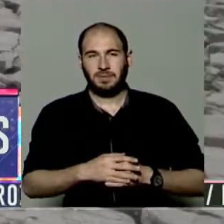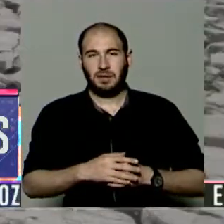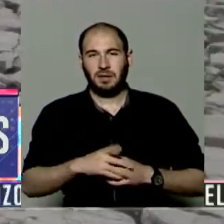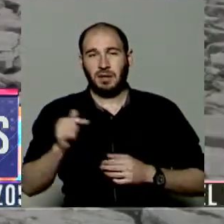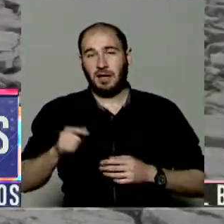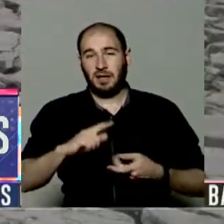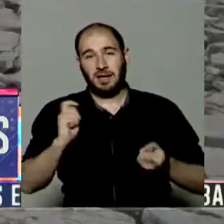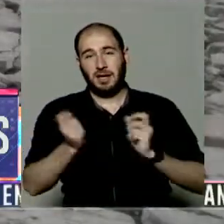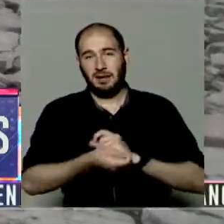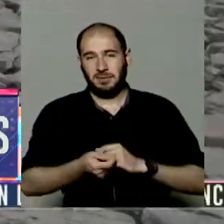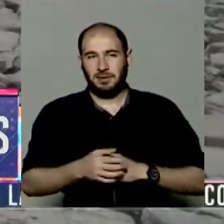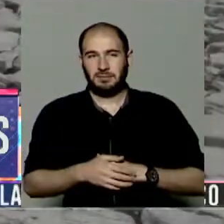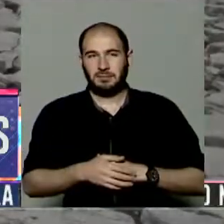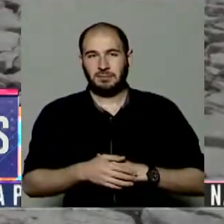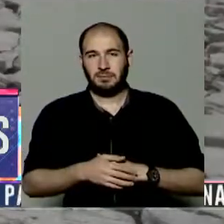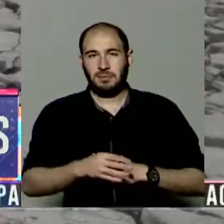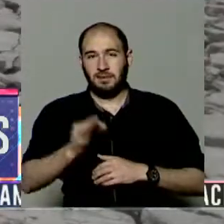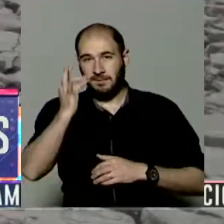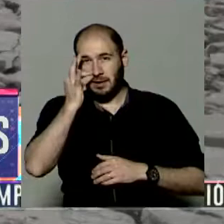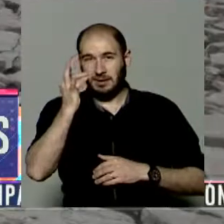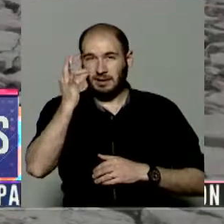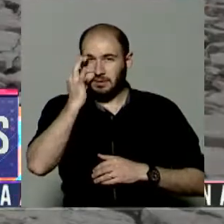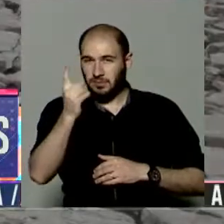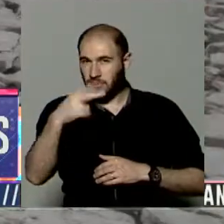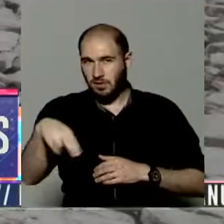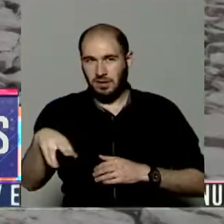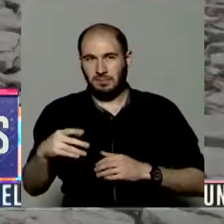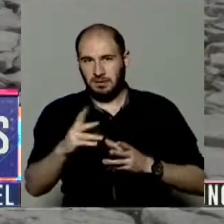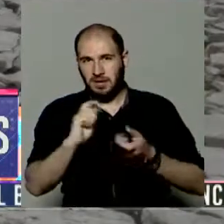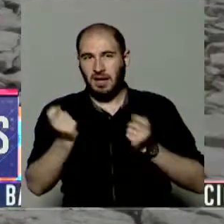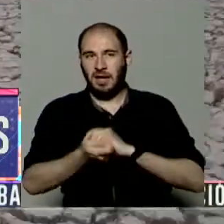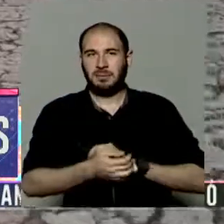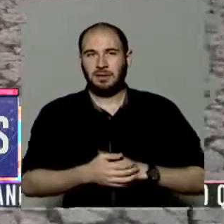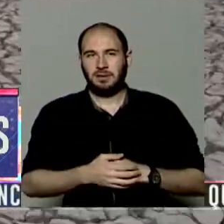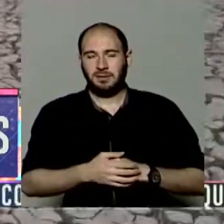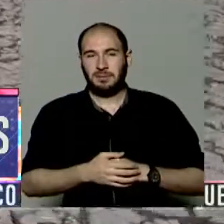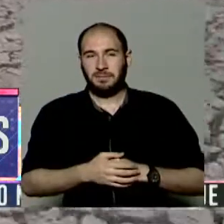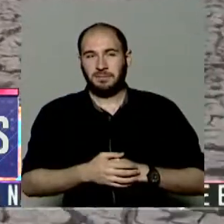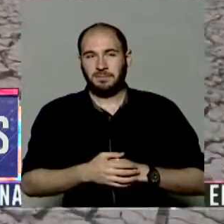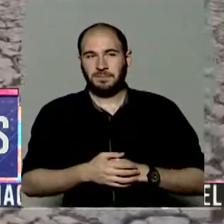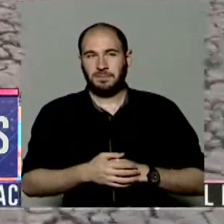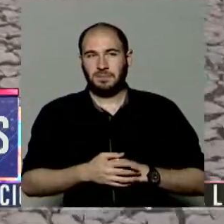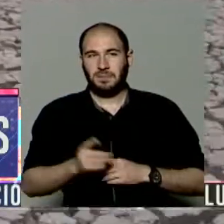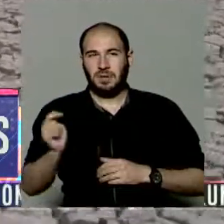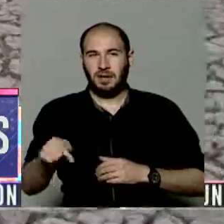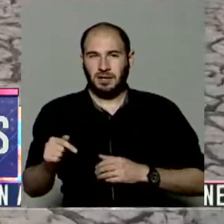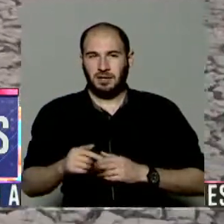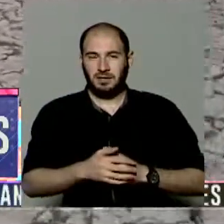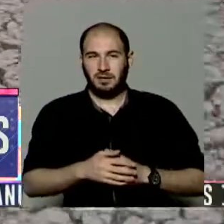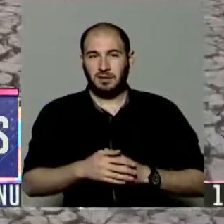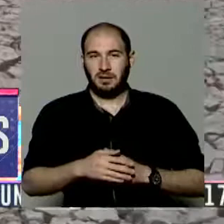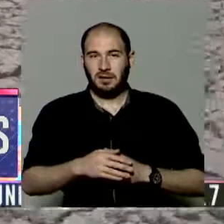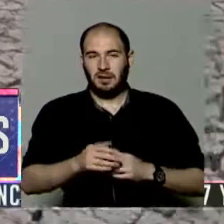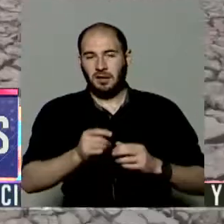cambió a partir del 21 de noviembre, que es cuando dejó de tener una